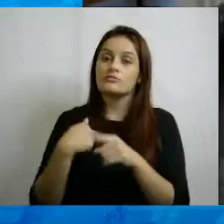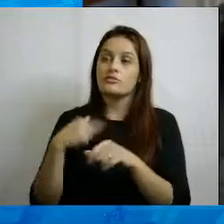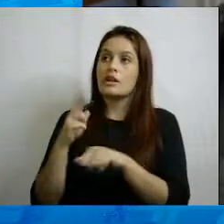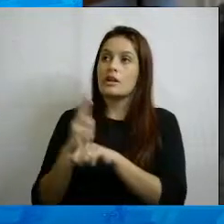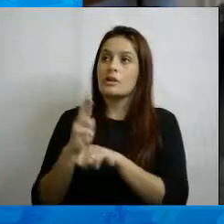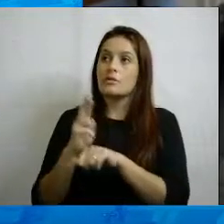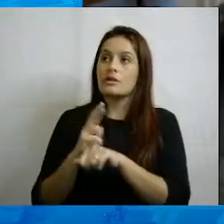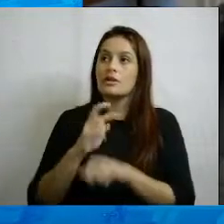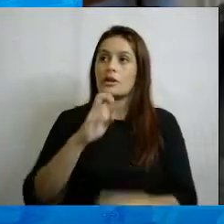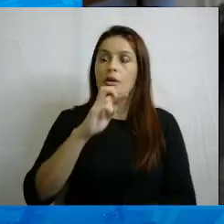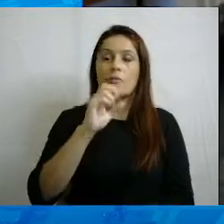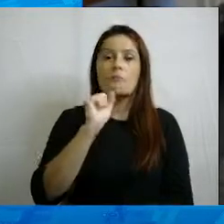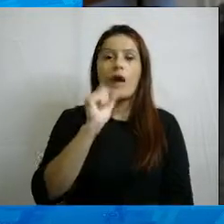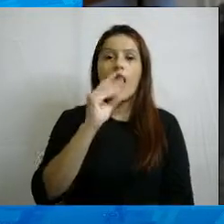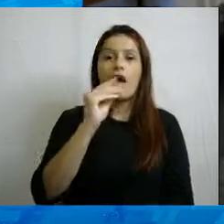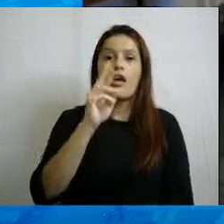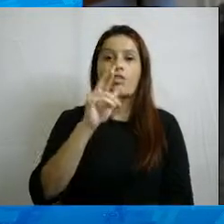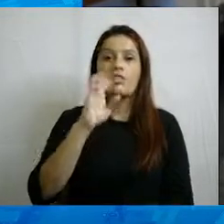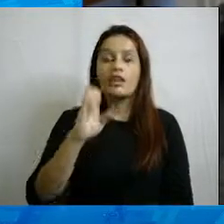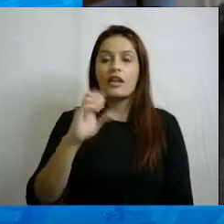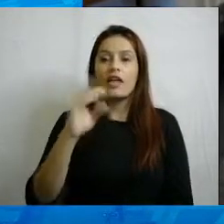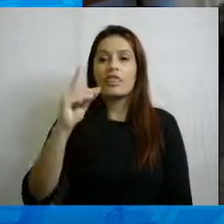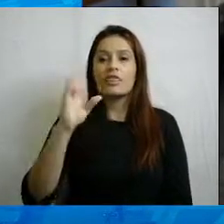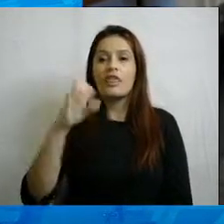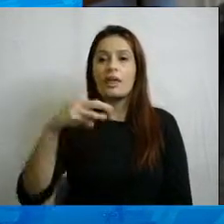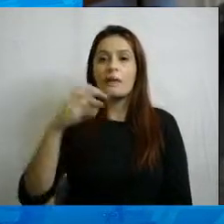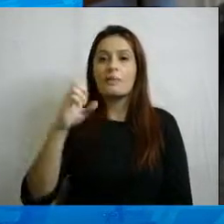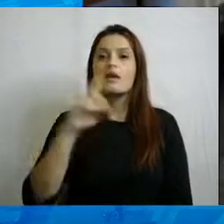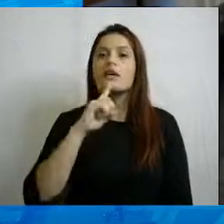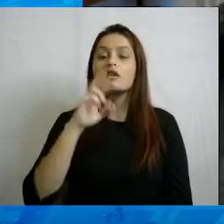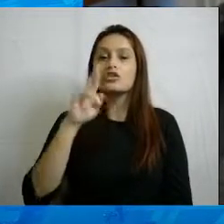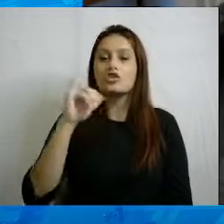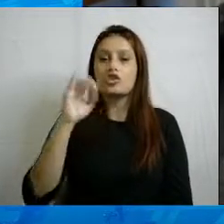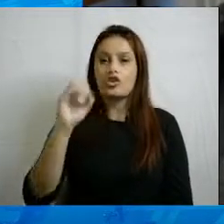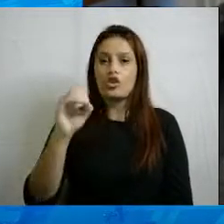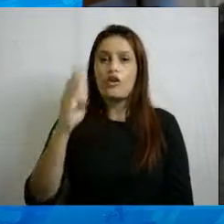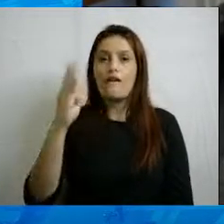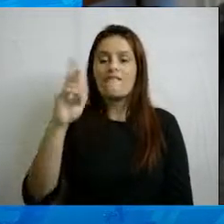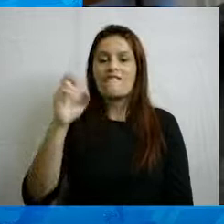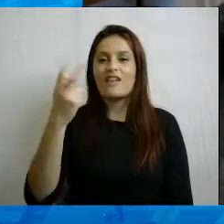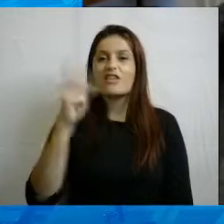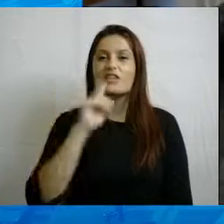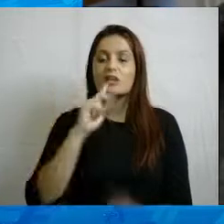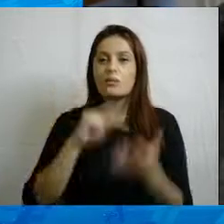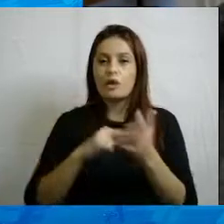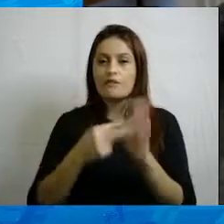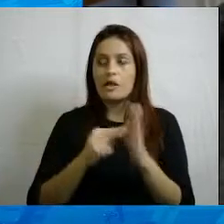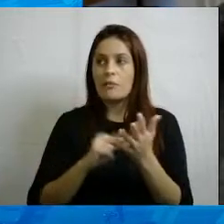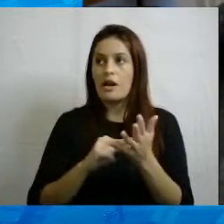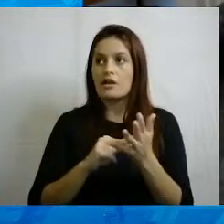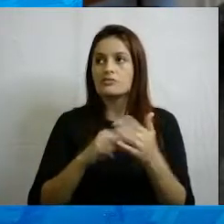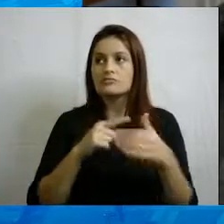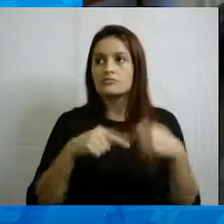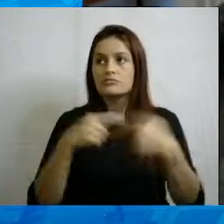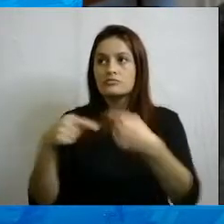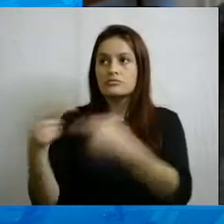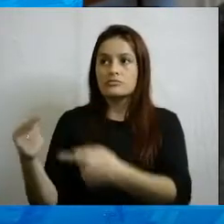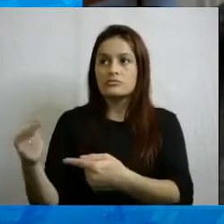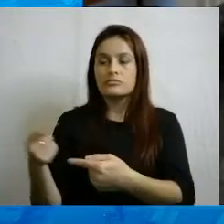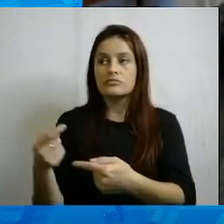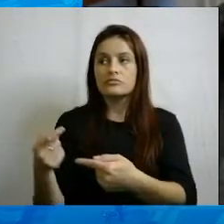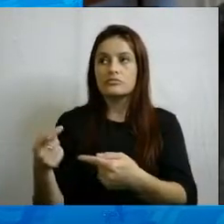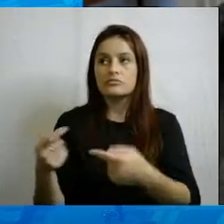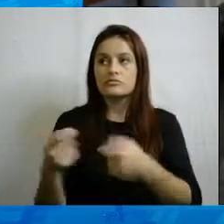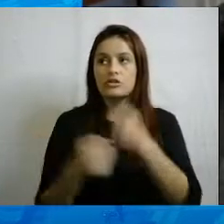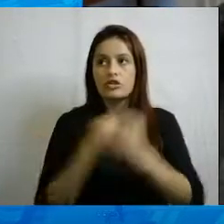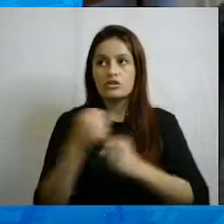que es Padre Demetrio Bravo, resulta que tenemos una problemática en este momento. ¿Ya? Y se ha ido suscitando con